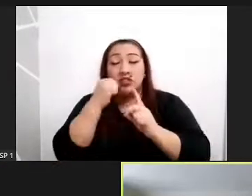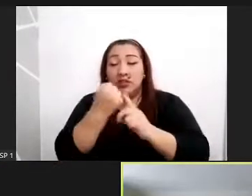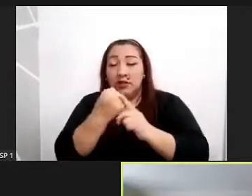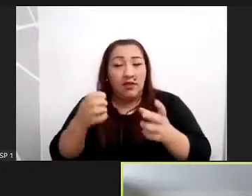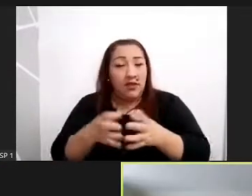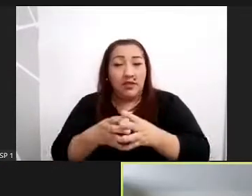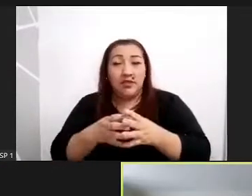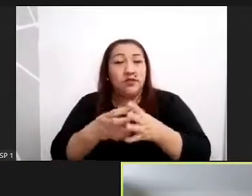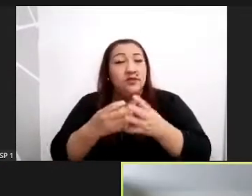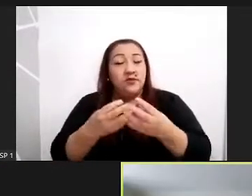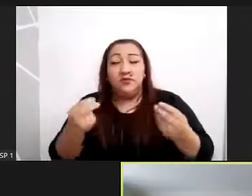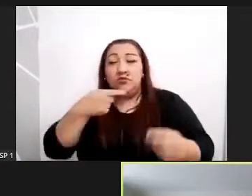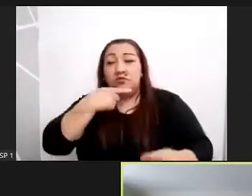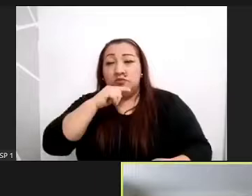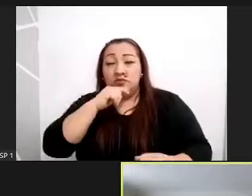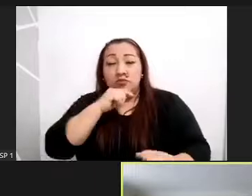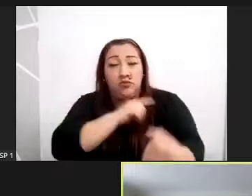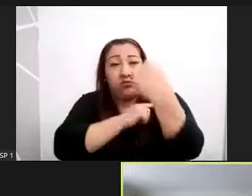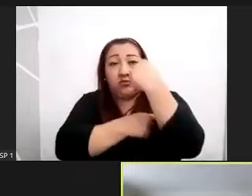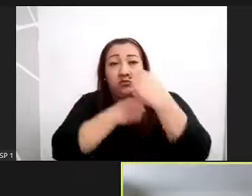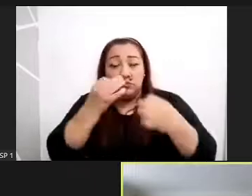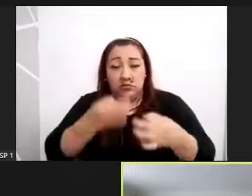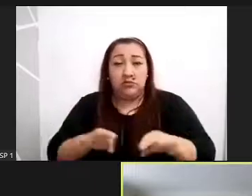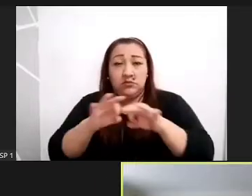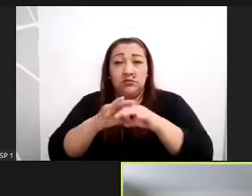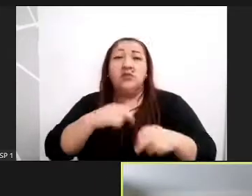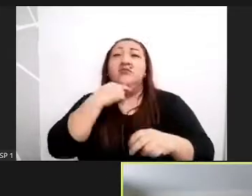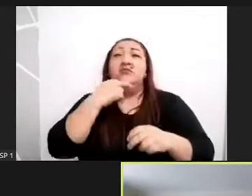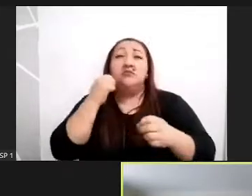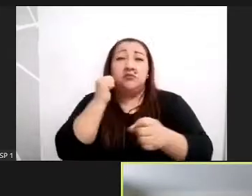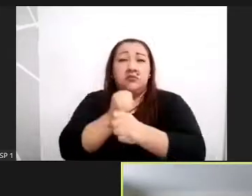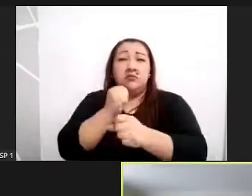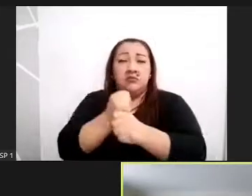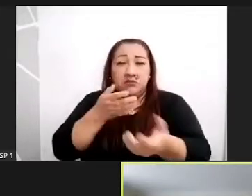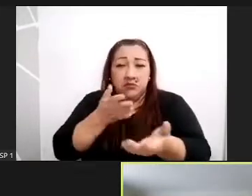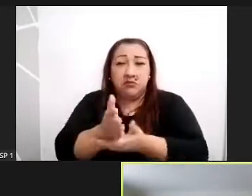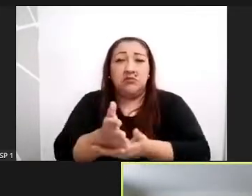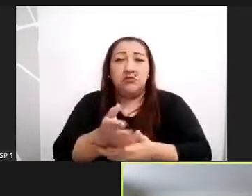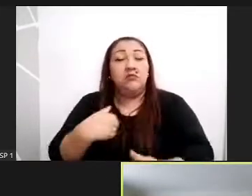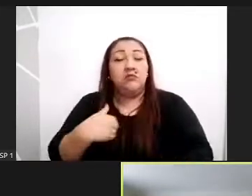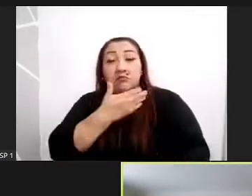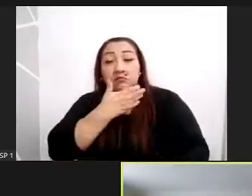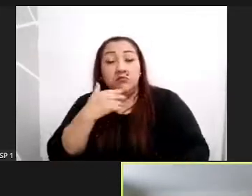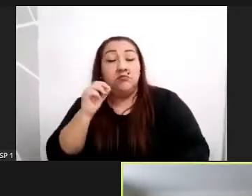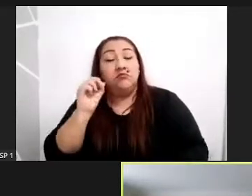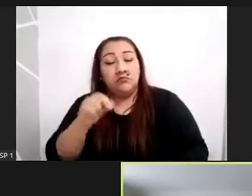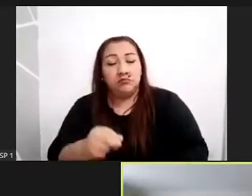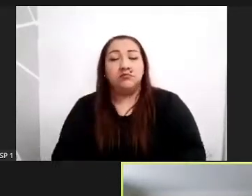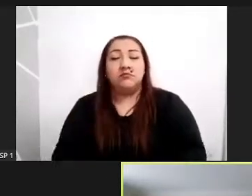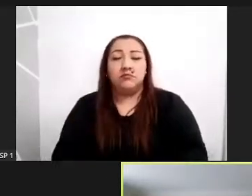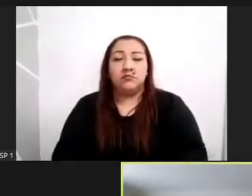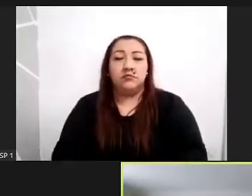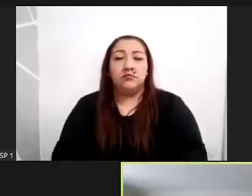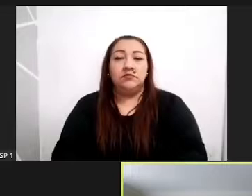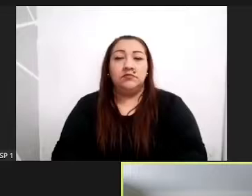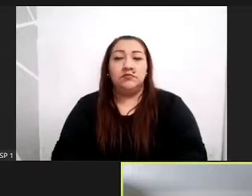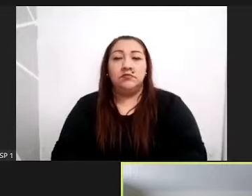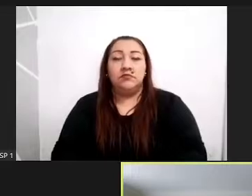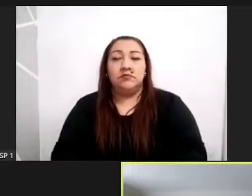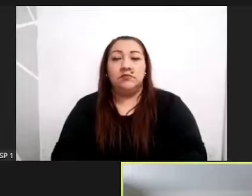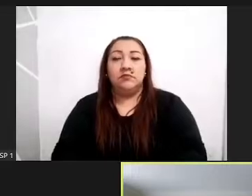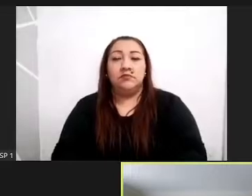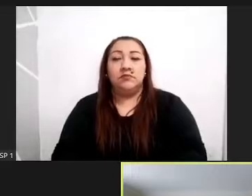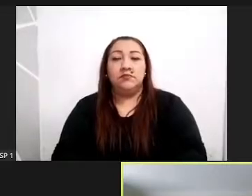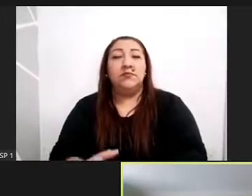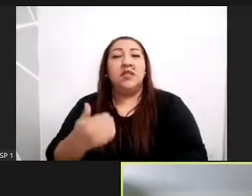y muchas mujeres valientes que alzan la voz. Estamos mejor en cuanto a tener conciencia de nuestros derechos